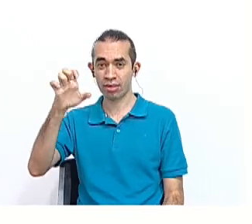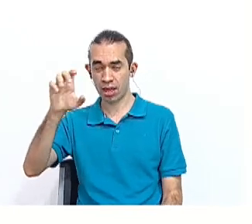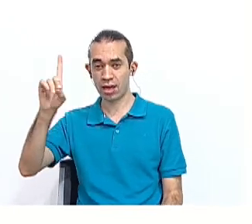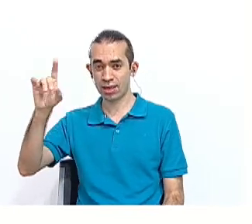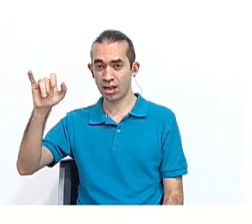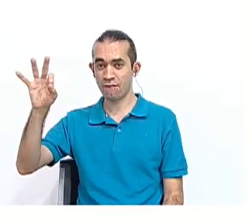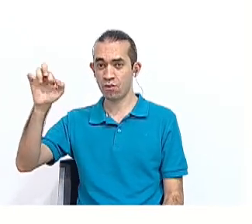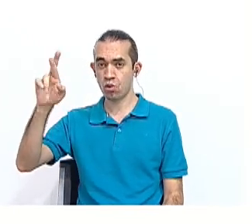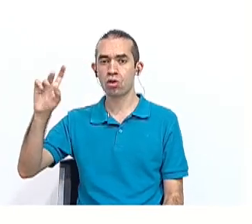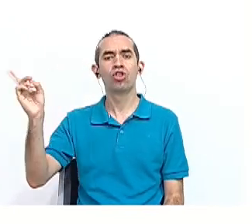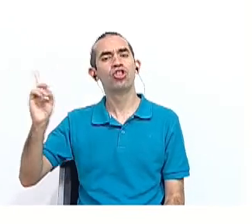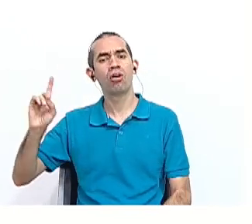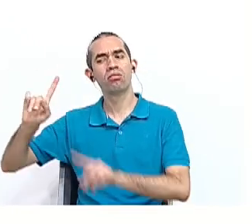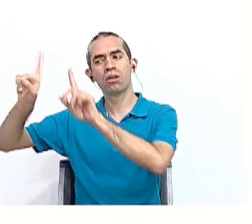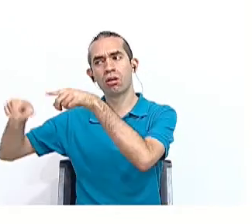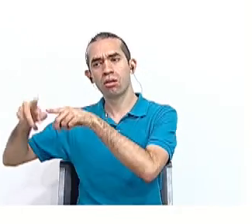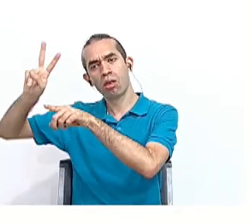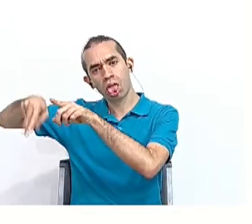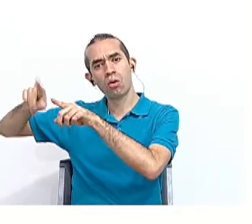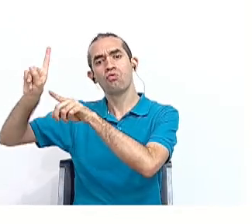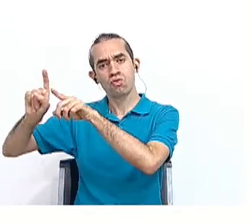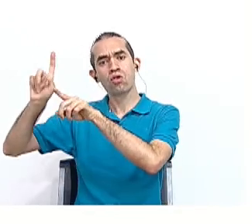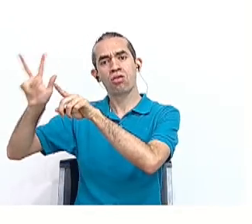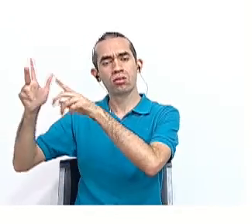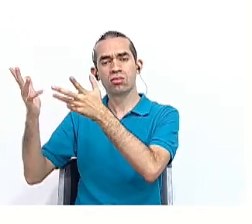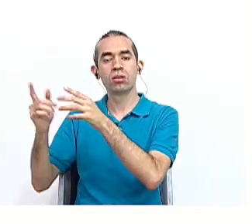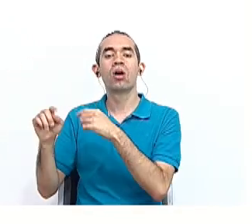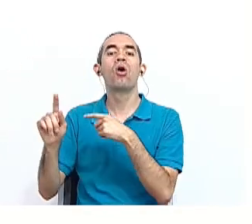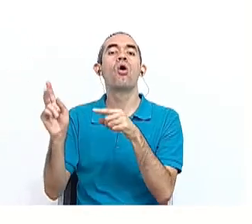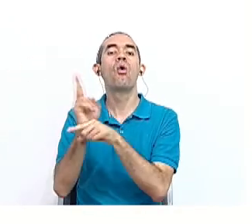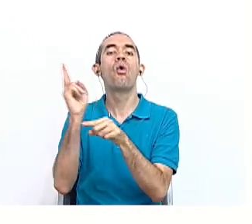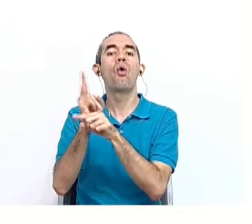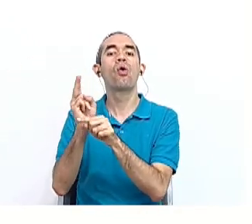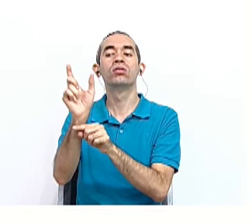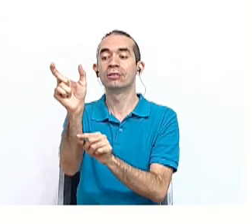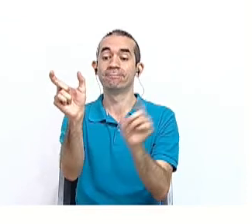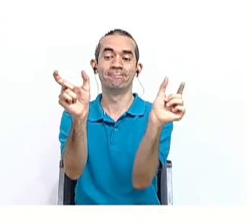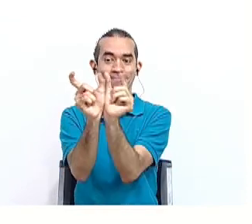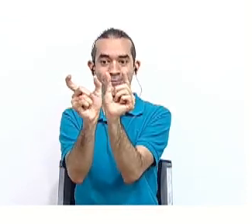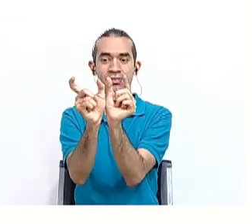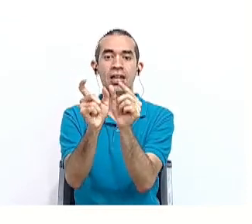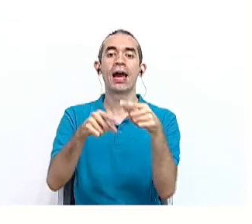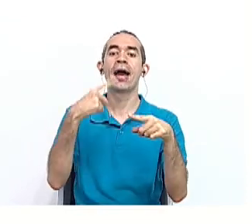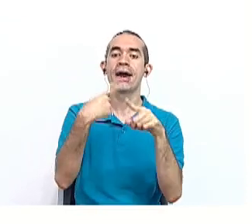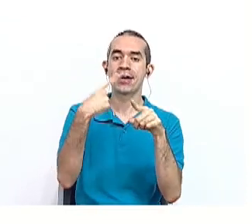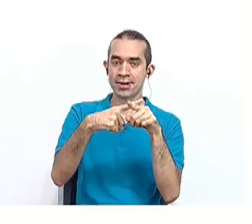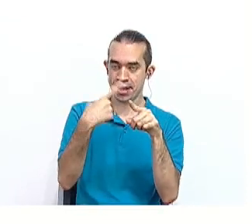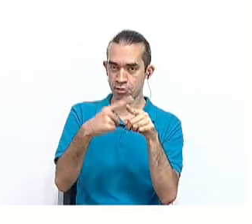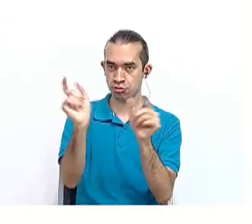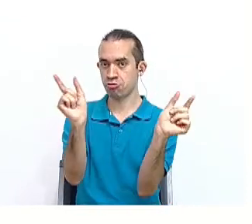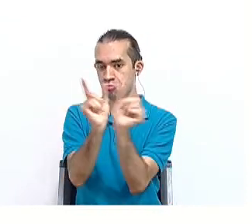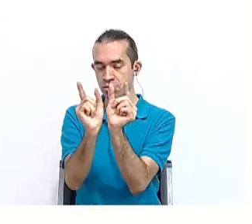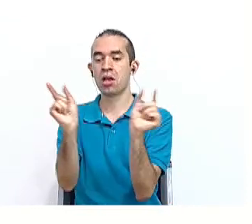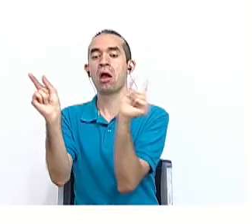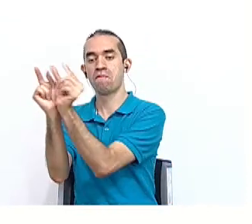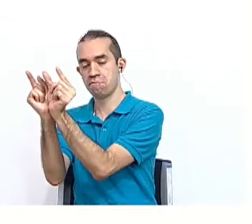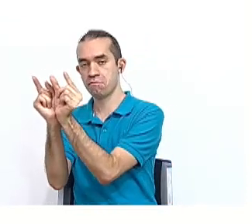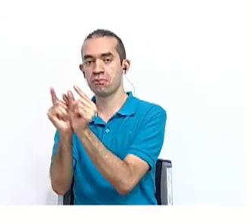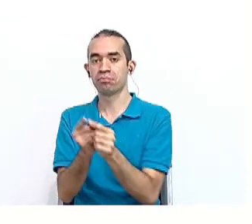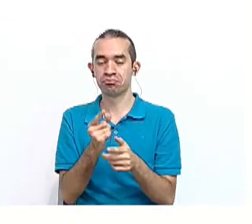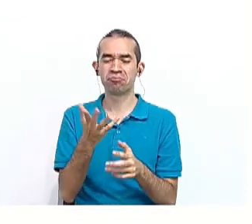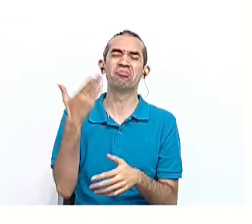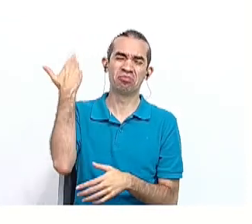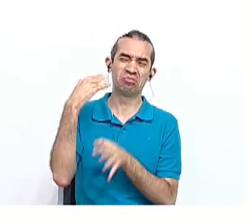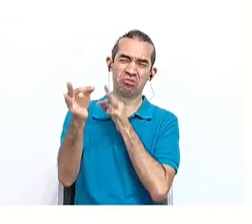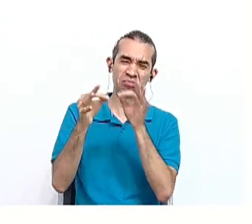utilizamos números romanos, sino que estamos utilizando prefijos griegos, que también desarrollaremos en la siguiente clase.